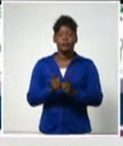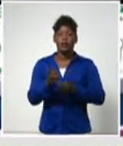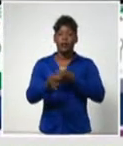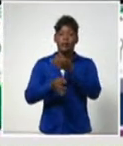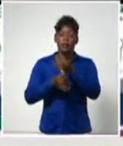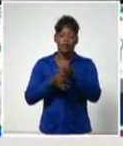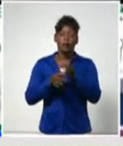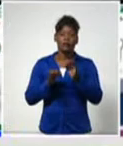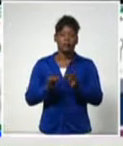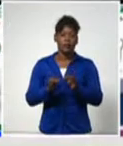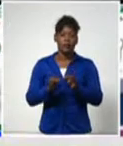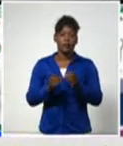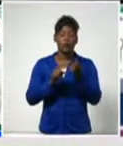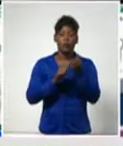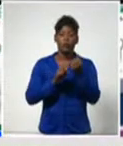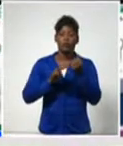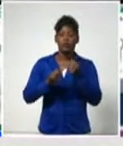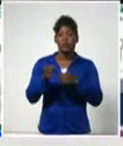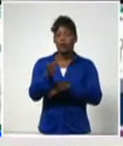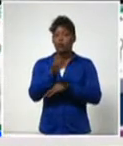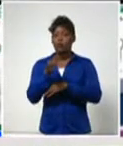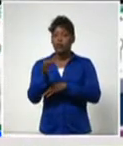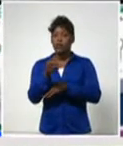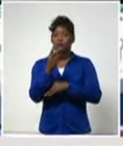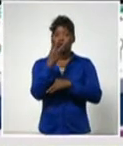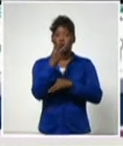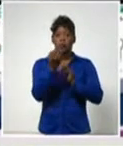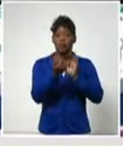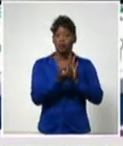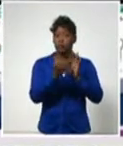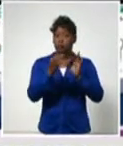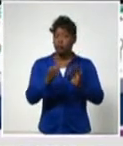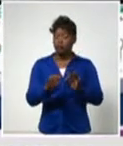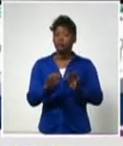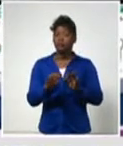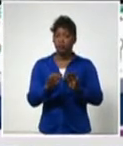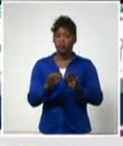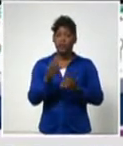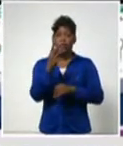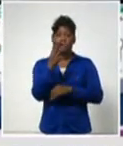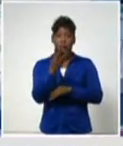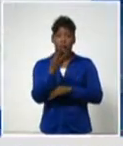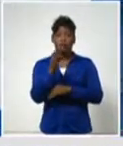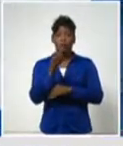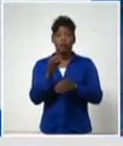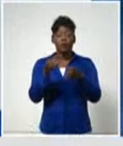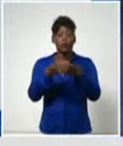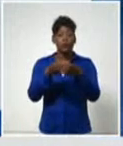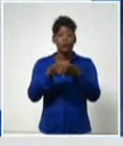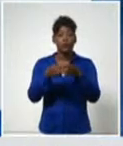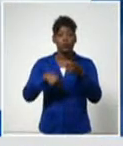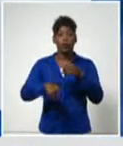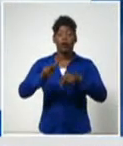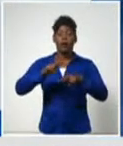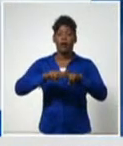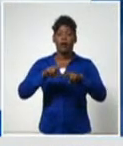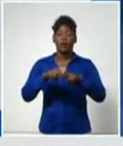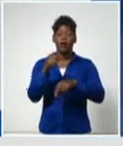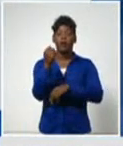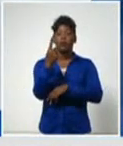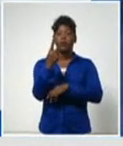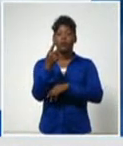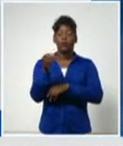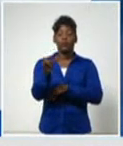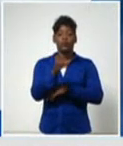residencia por provincias y municipios, de estos 3 casos confirmados, bueno, decíamos 3 casos todos de La Habana, 1 en el municipio de Arroyo